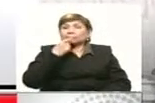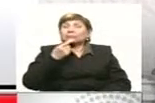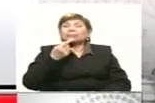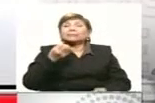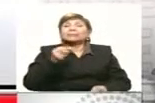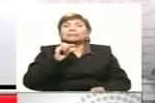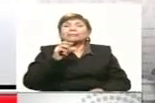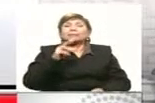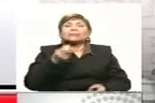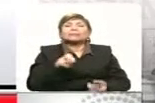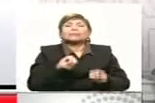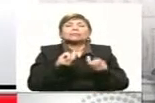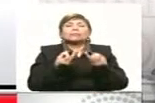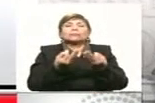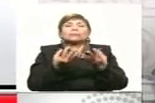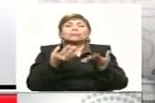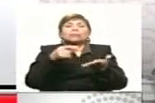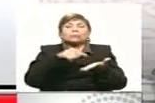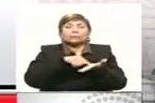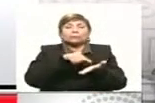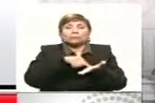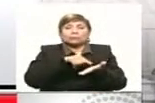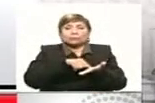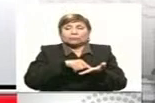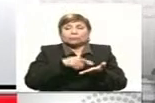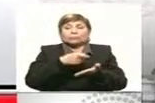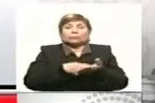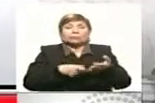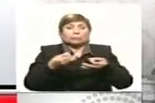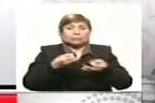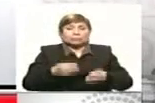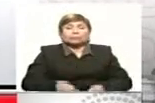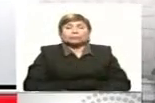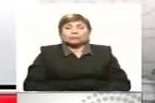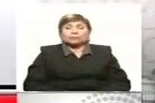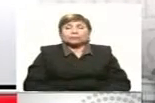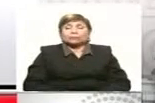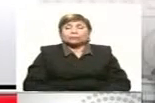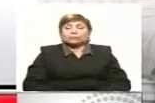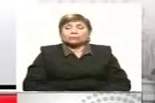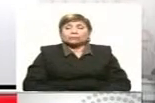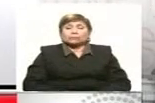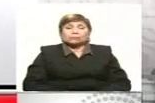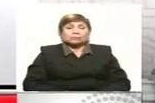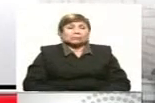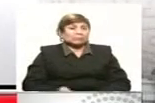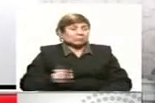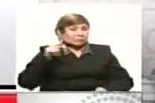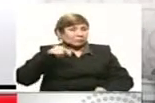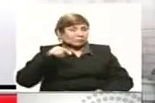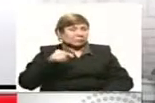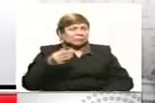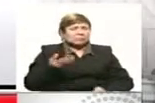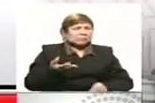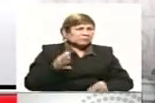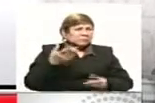cuánta morosidad tengan estos programas en el sistema financiero. Entonces aquí hay una estimación que has hecho el Ministerio de Economía y Finanzas, que